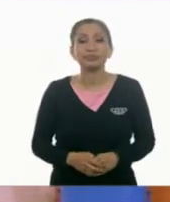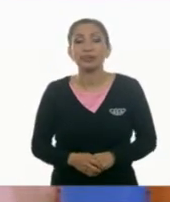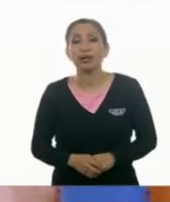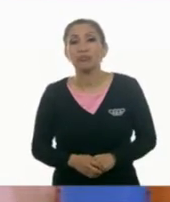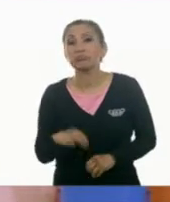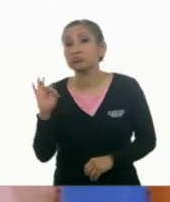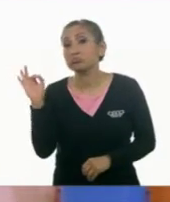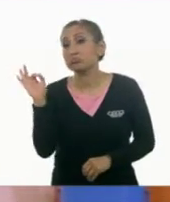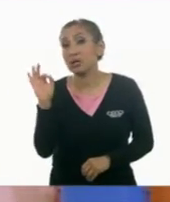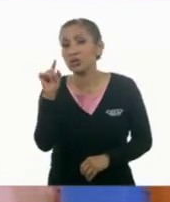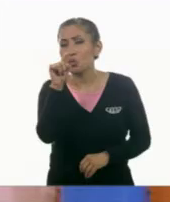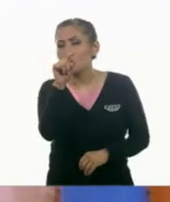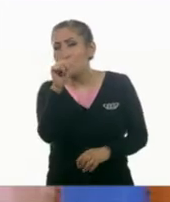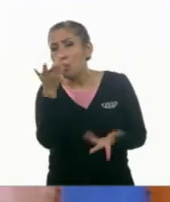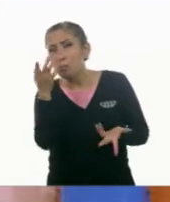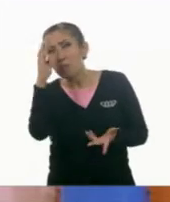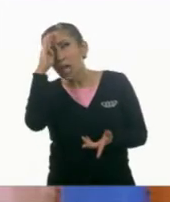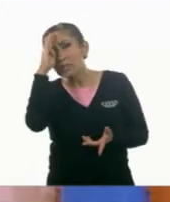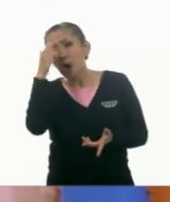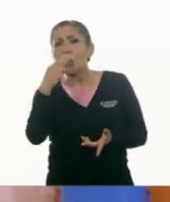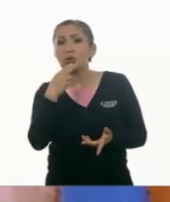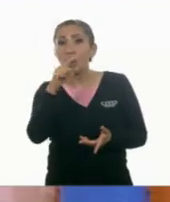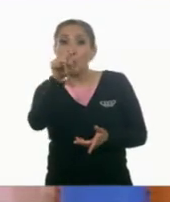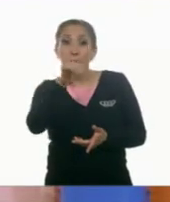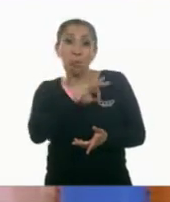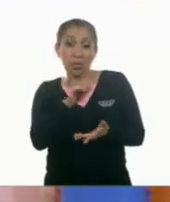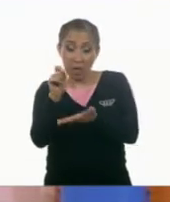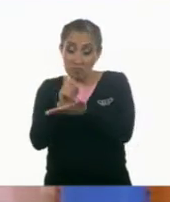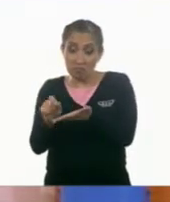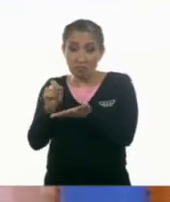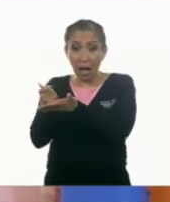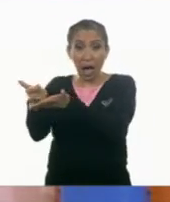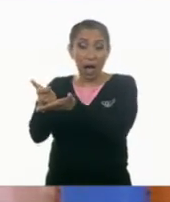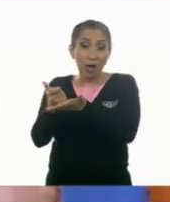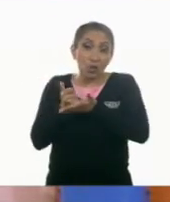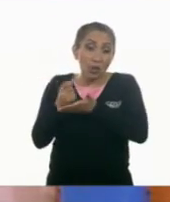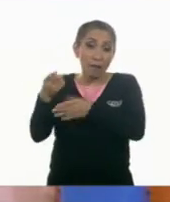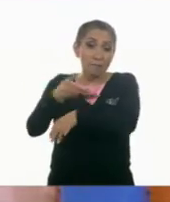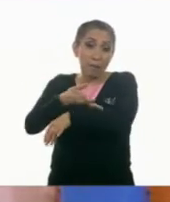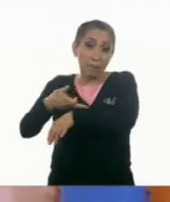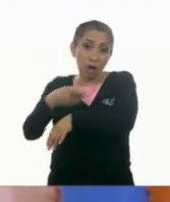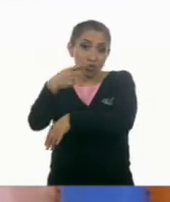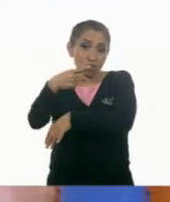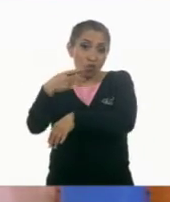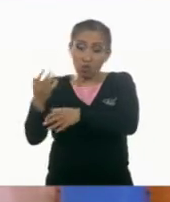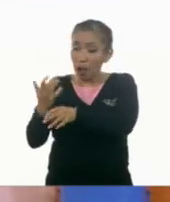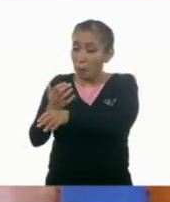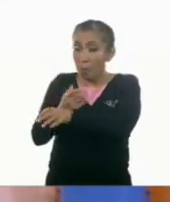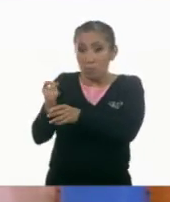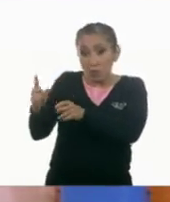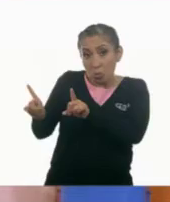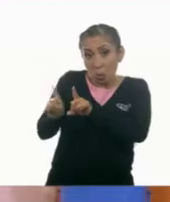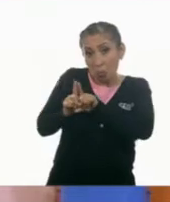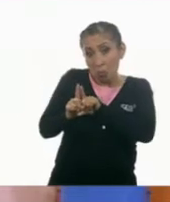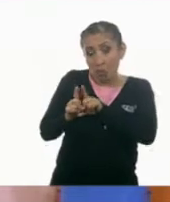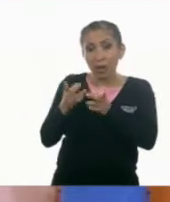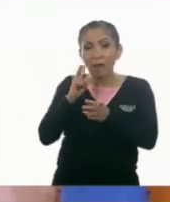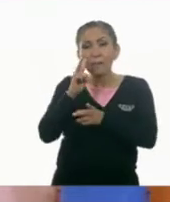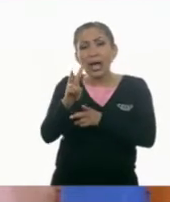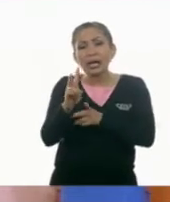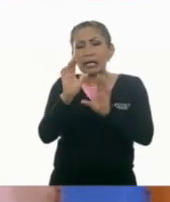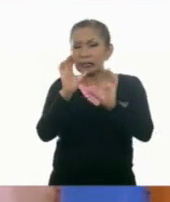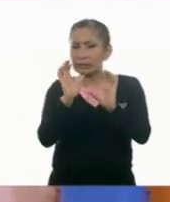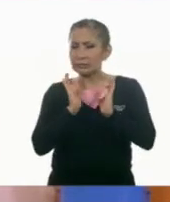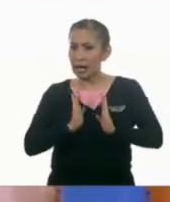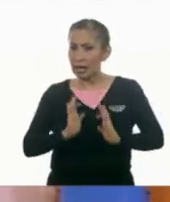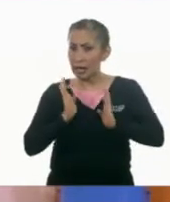Si alguna les parece útil, pueden anotarla con ayuda de un familiar que los acompañe. Vamos a verlas con